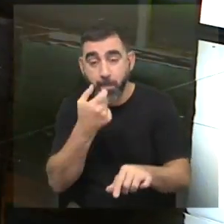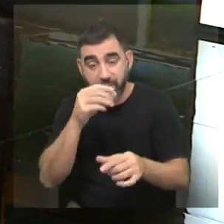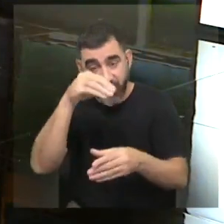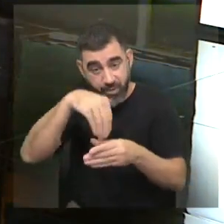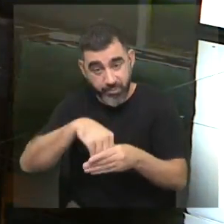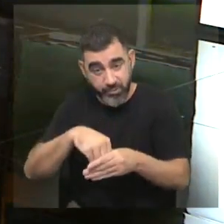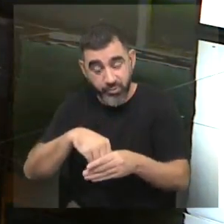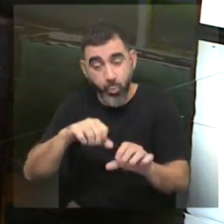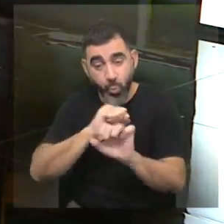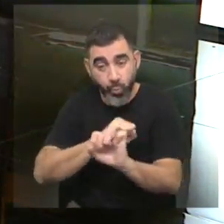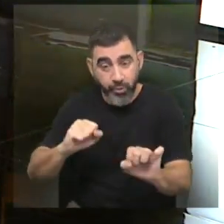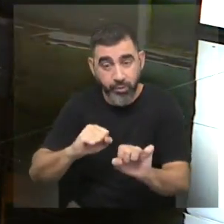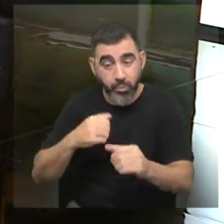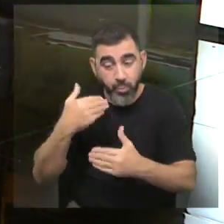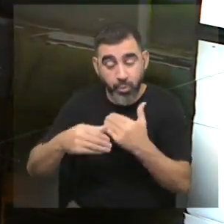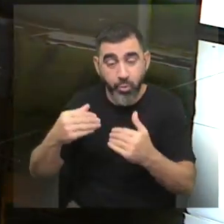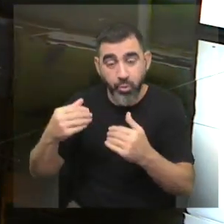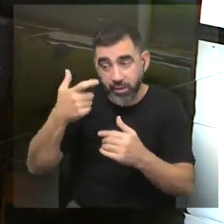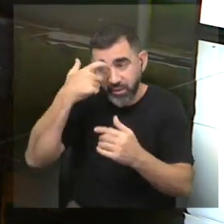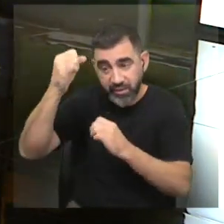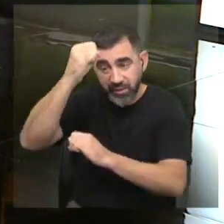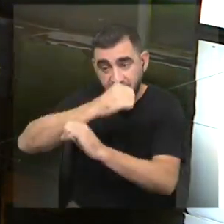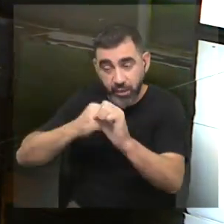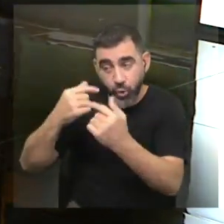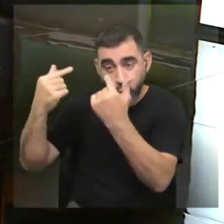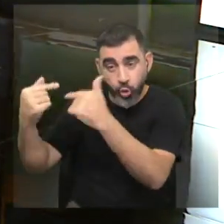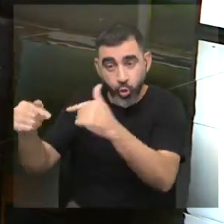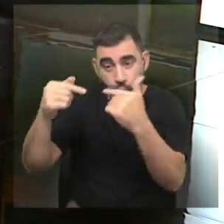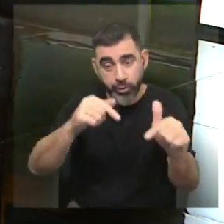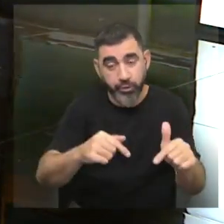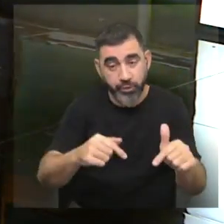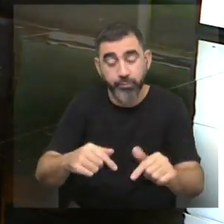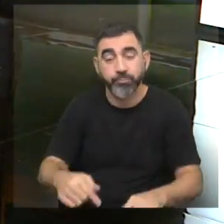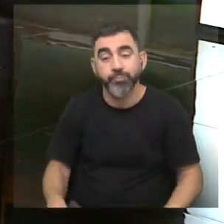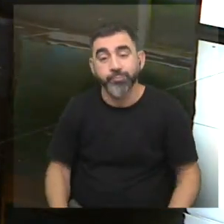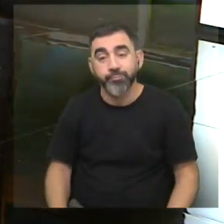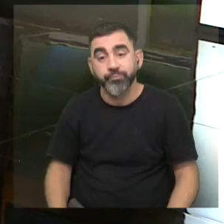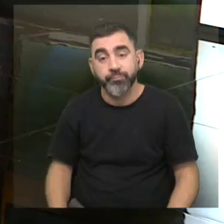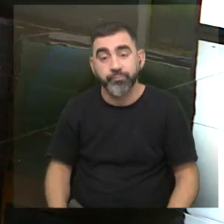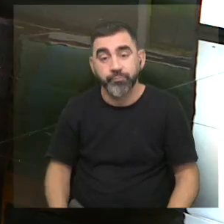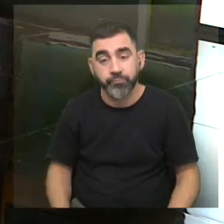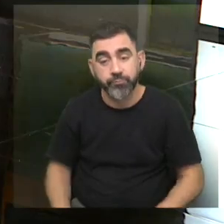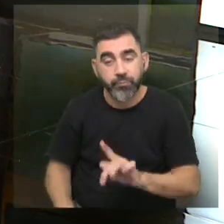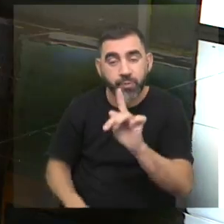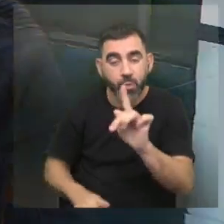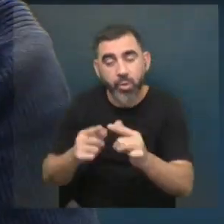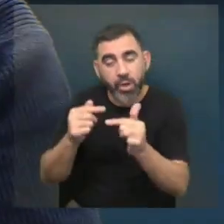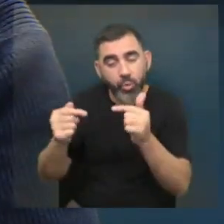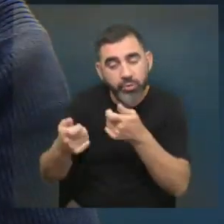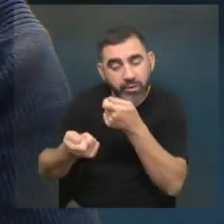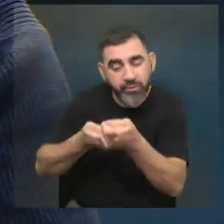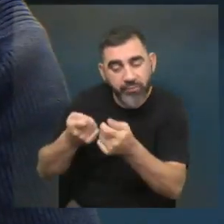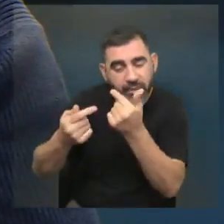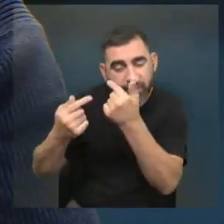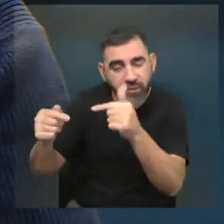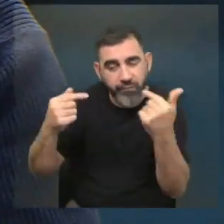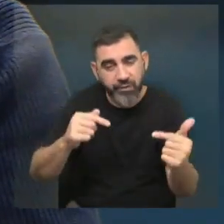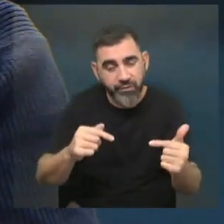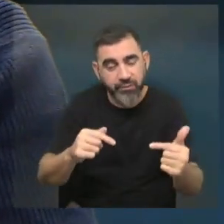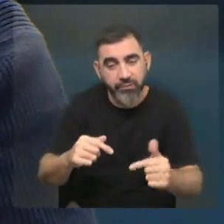Estamos hablando de un proyecto de investigación que fue en su momento propuesto por Claudia Piccini y Paola Scavone del Instituto